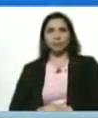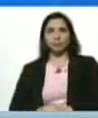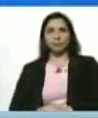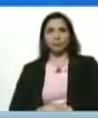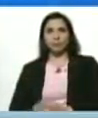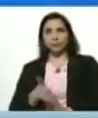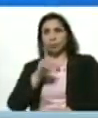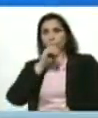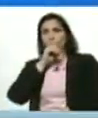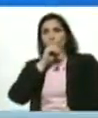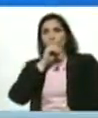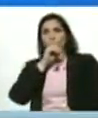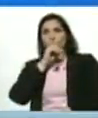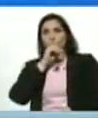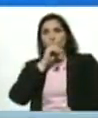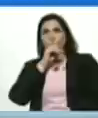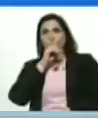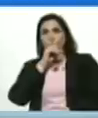silencio